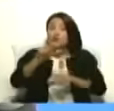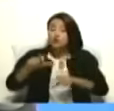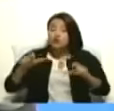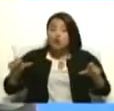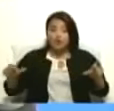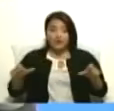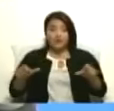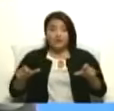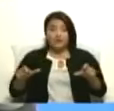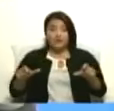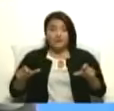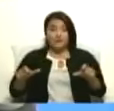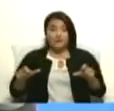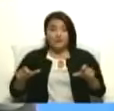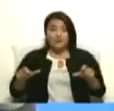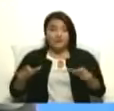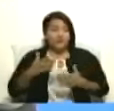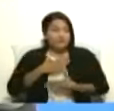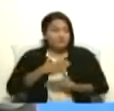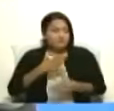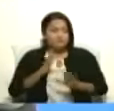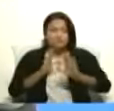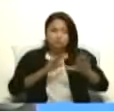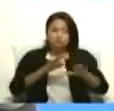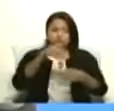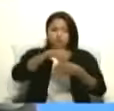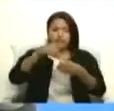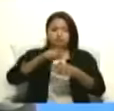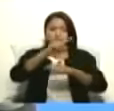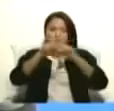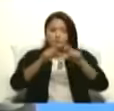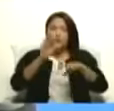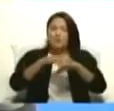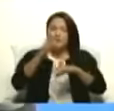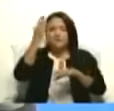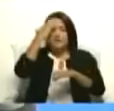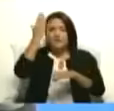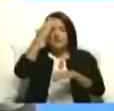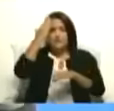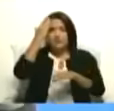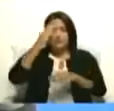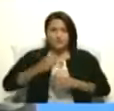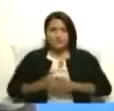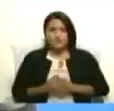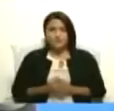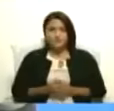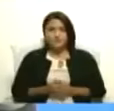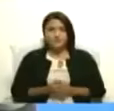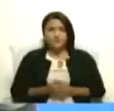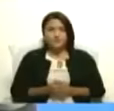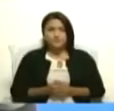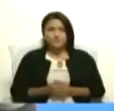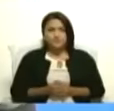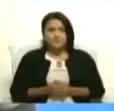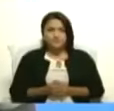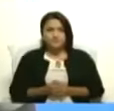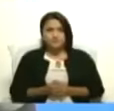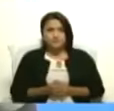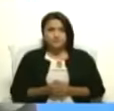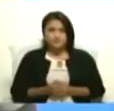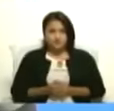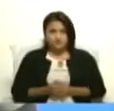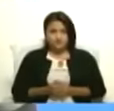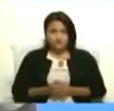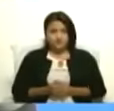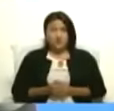nos pusimos al servicio de este referendo consultivo porque sabíamos estábamos claros que saldríamos